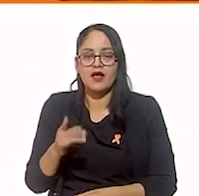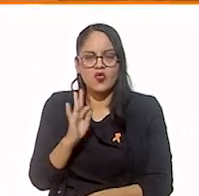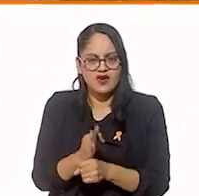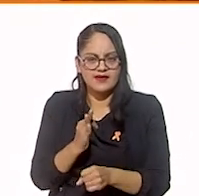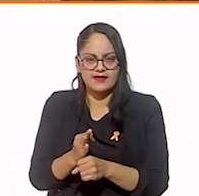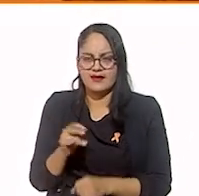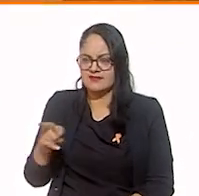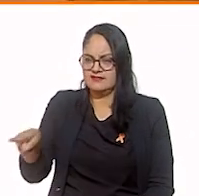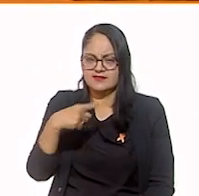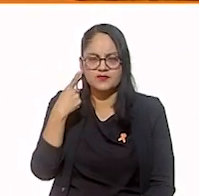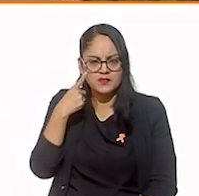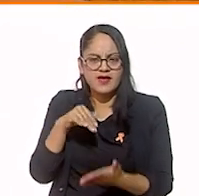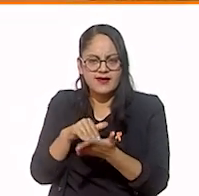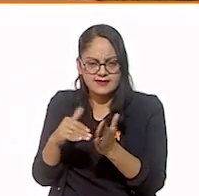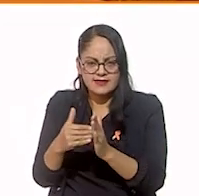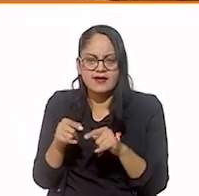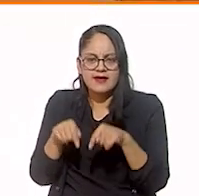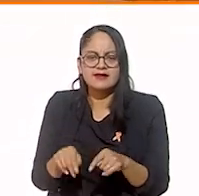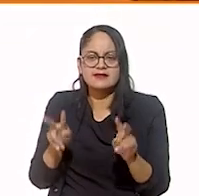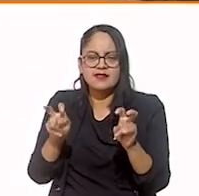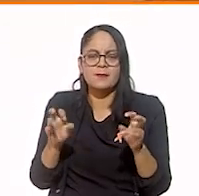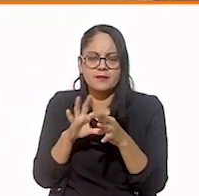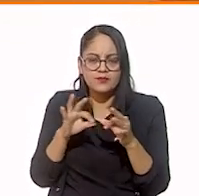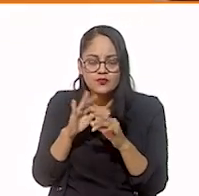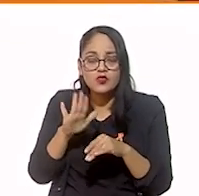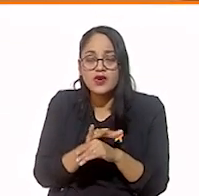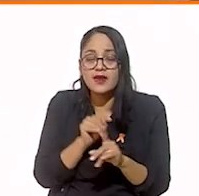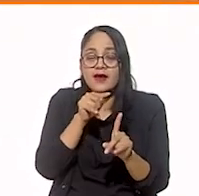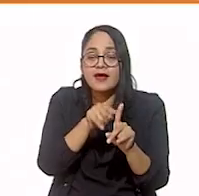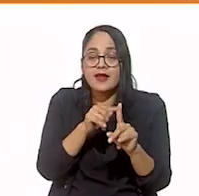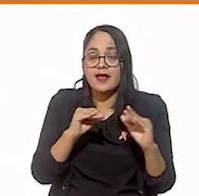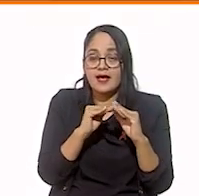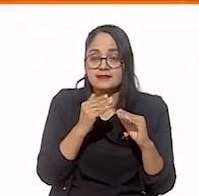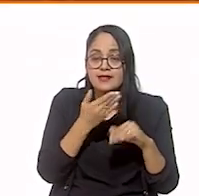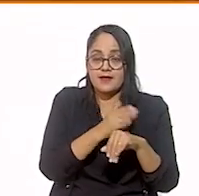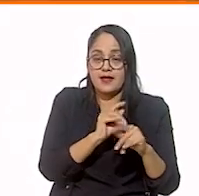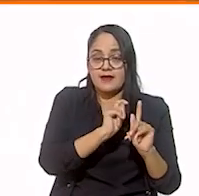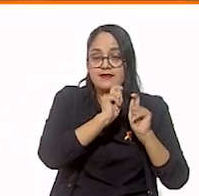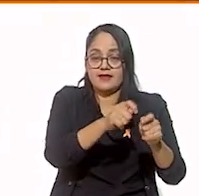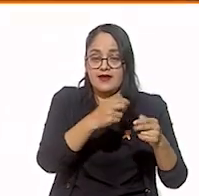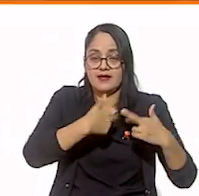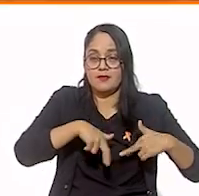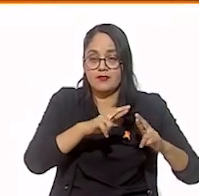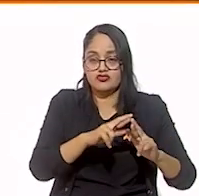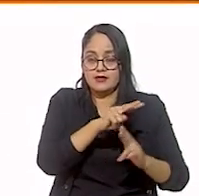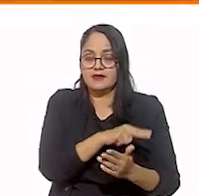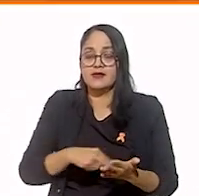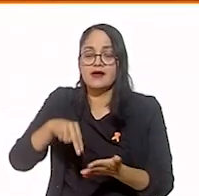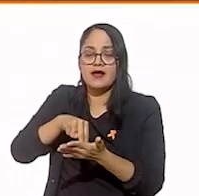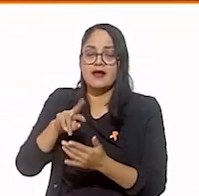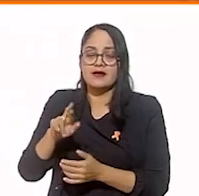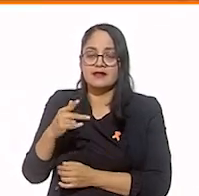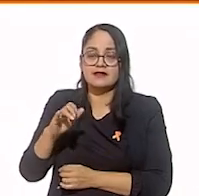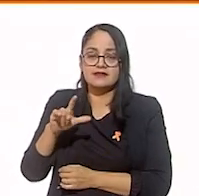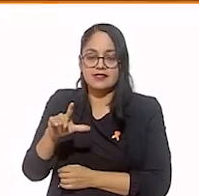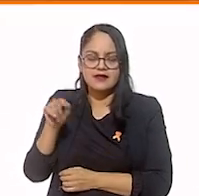jugando un papel estratégico en este tema porque vemos a un enviado de la Casa Blanca, Richard Grenell, que va con un discurso de brazos